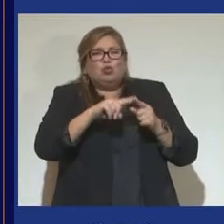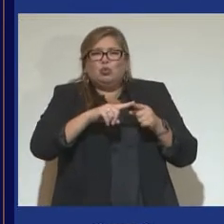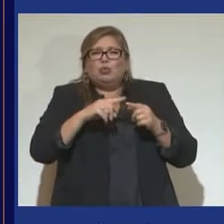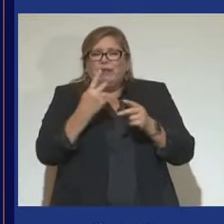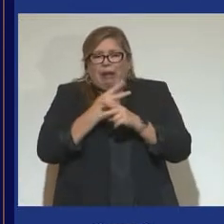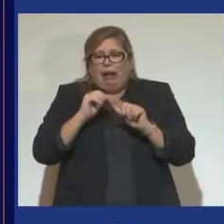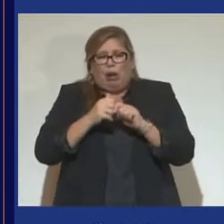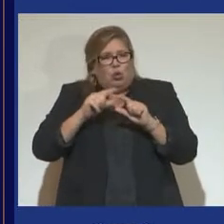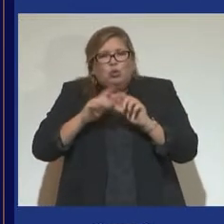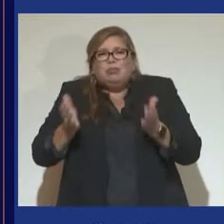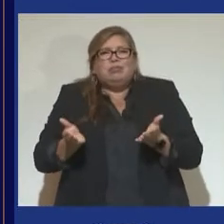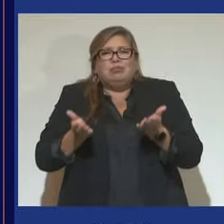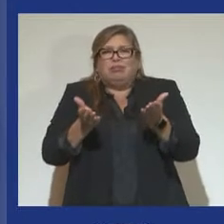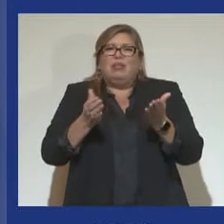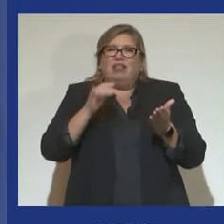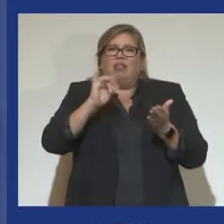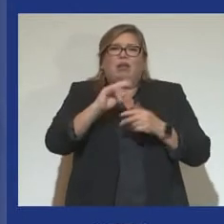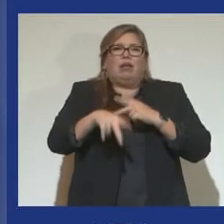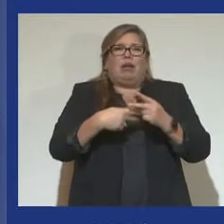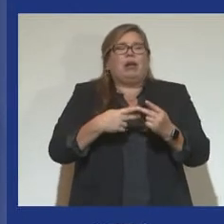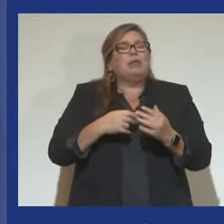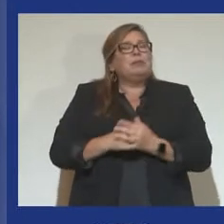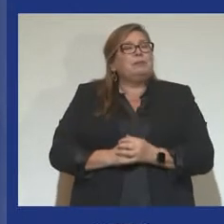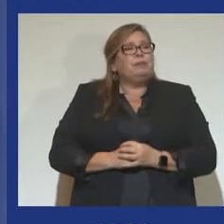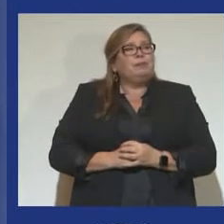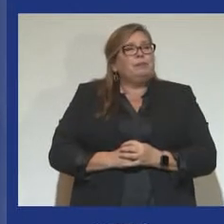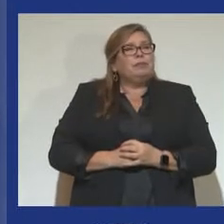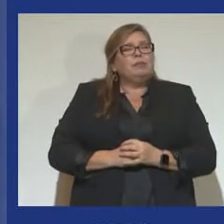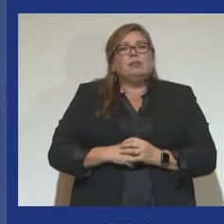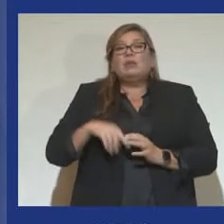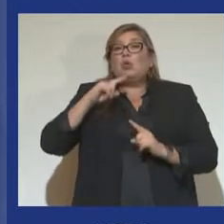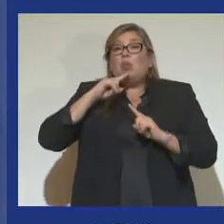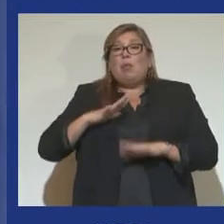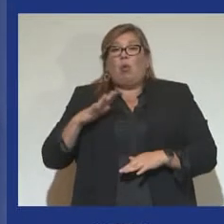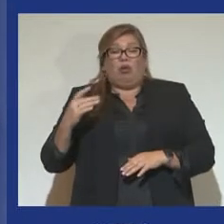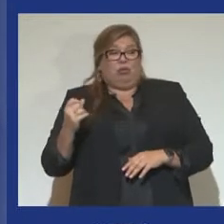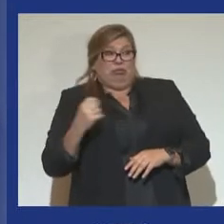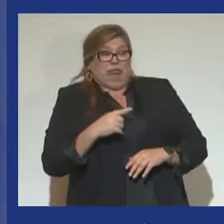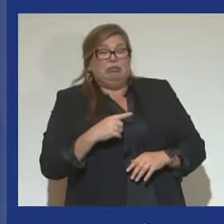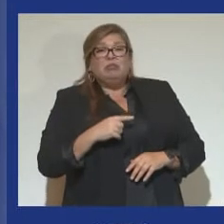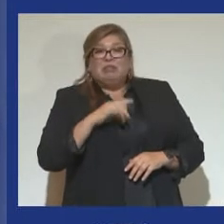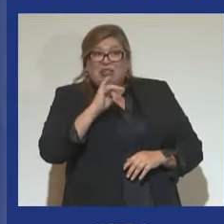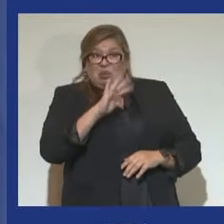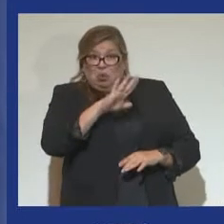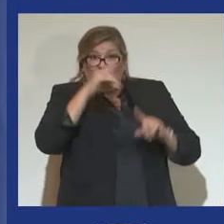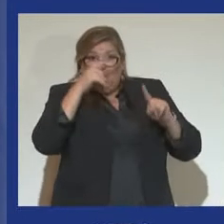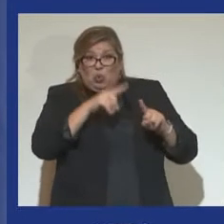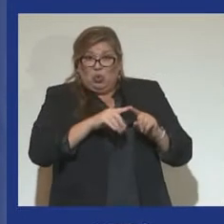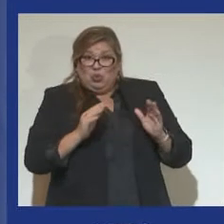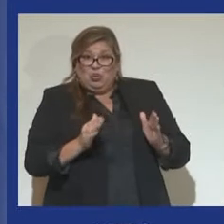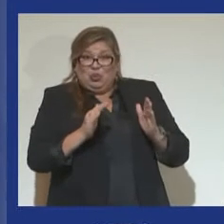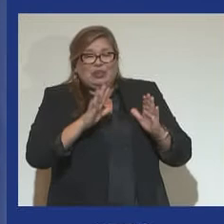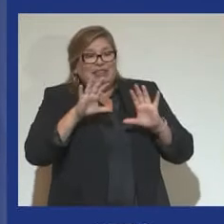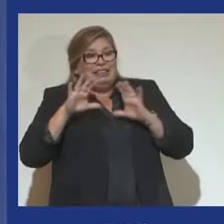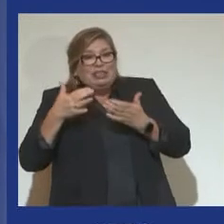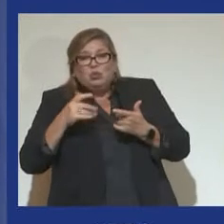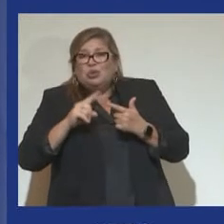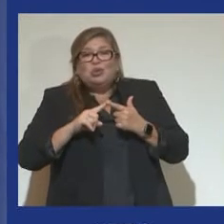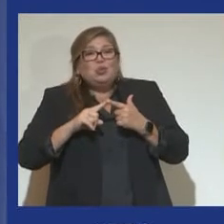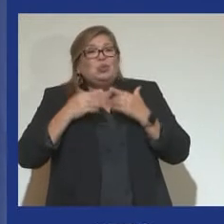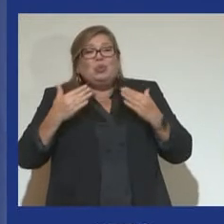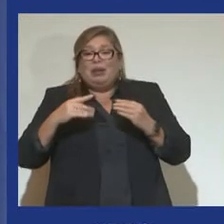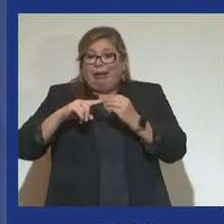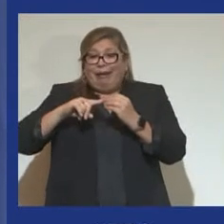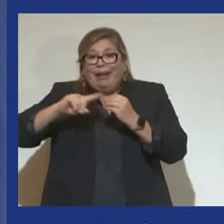mentes que han sido muy valiosas en cuanto a este plan es ese su objetivo alentar a los